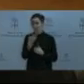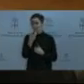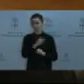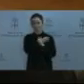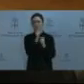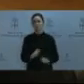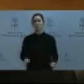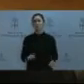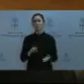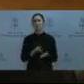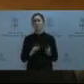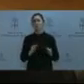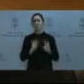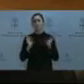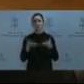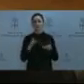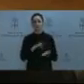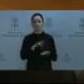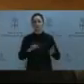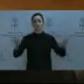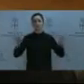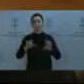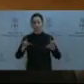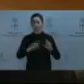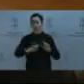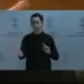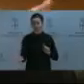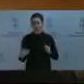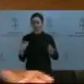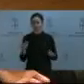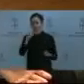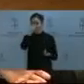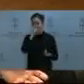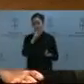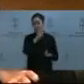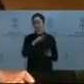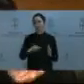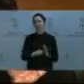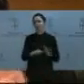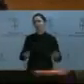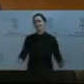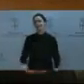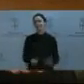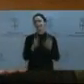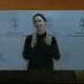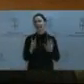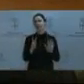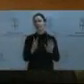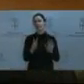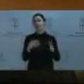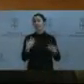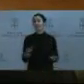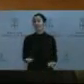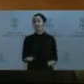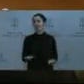de telecomunicaciones ya desde el año 2007. Cara y cruz. Es decir, no sé si ganaré